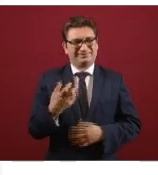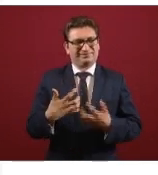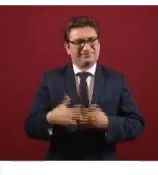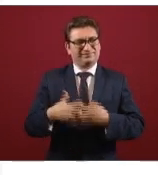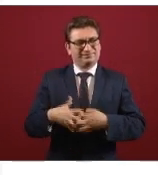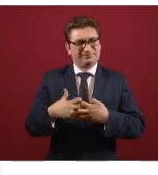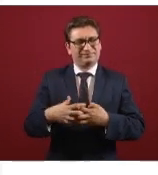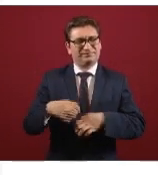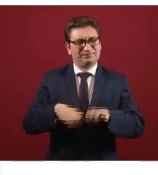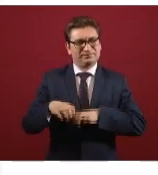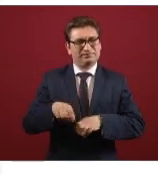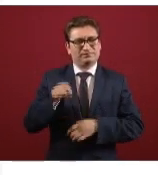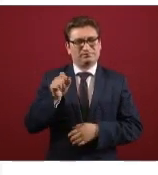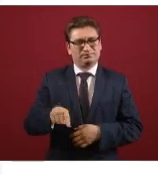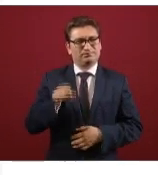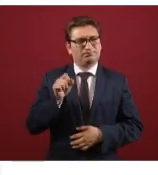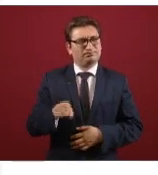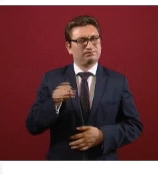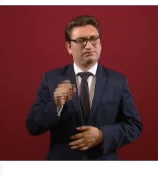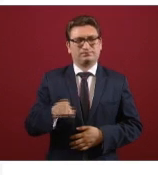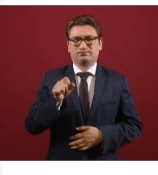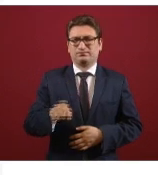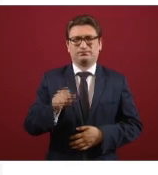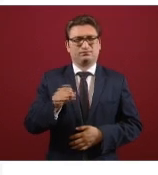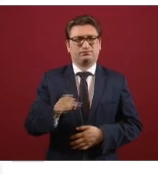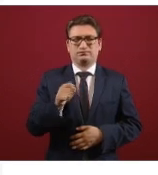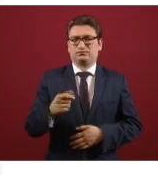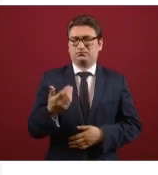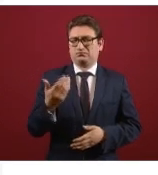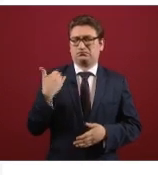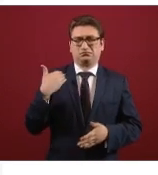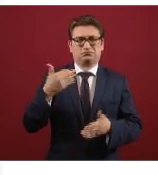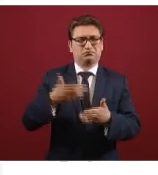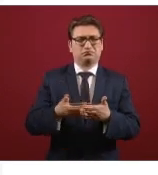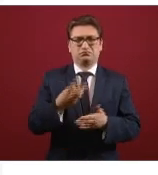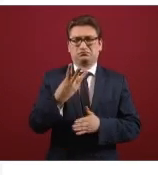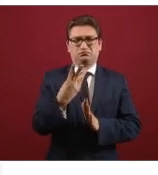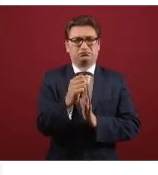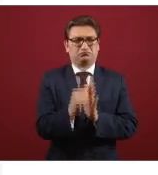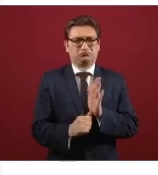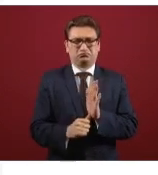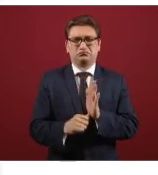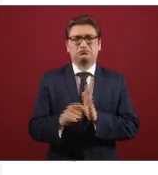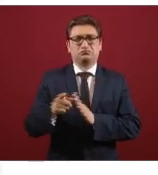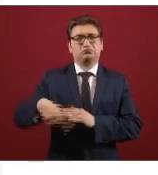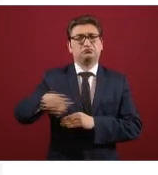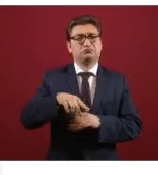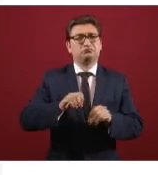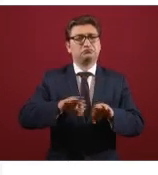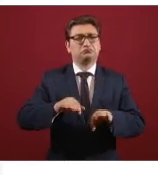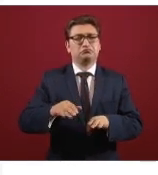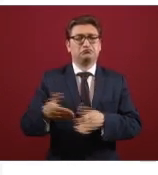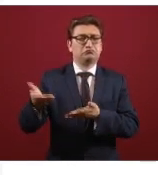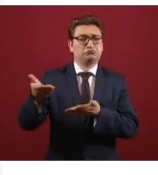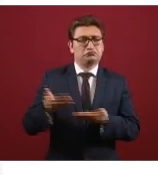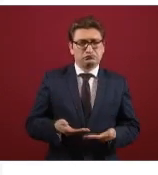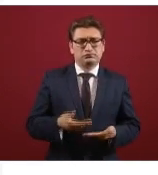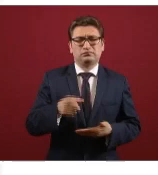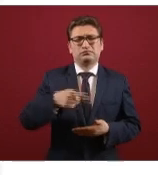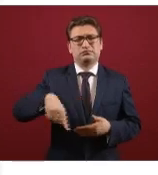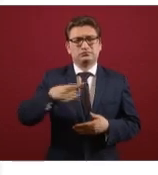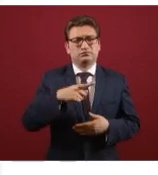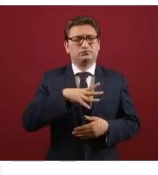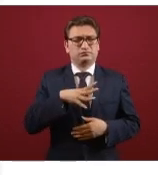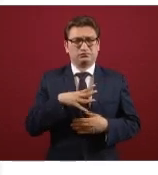presente continuamente en los últimos tres meses y se presentaron a nuestras oficinas ellos operan